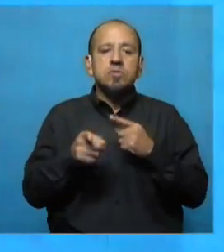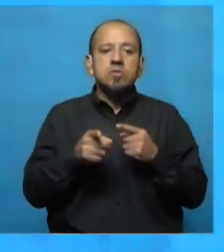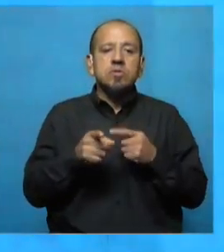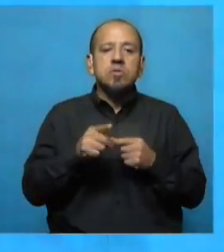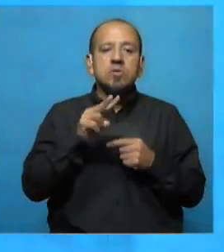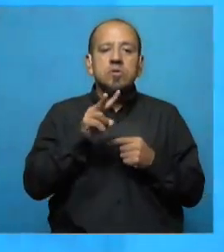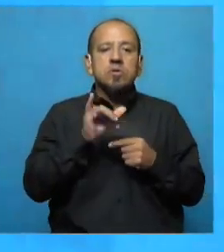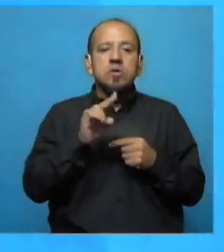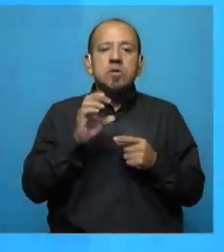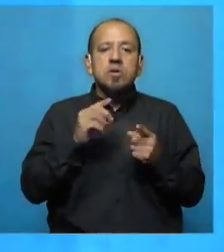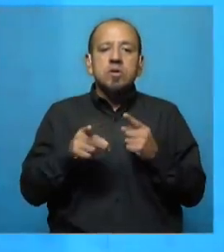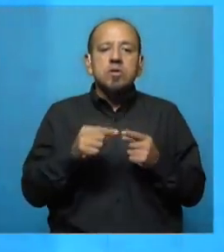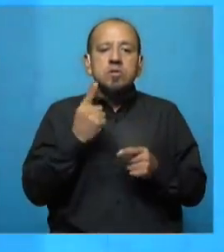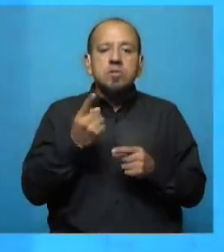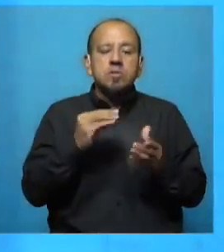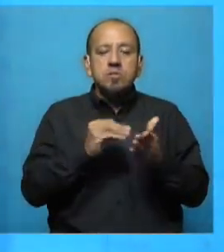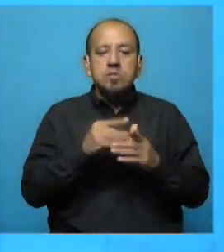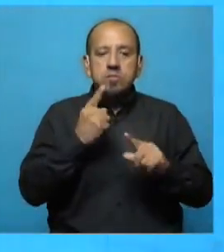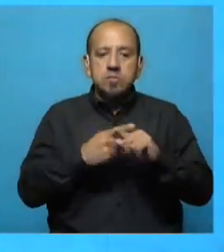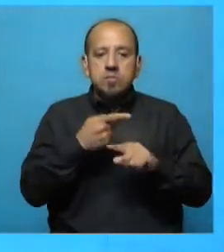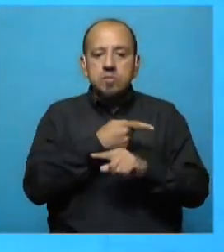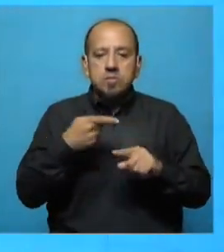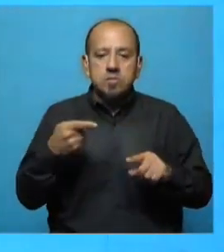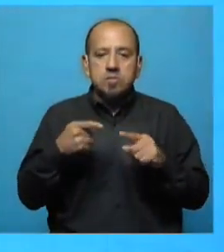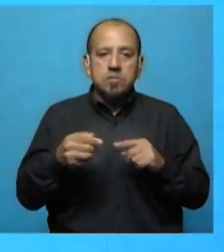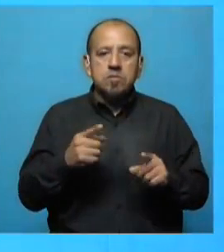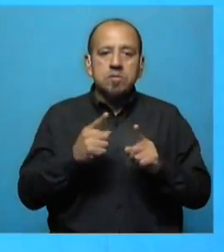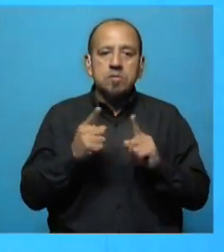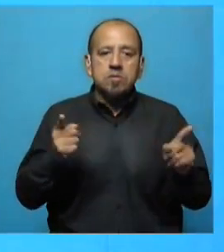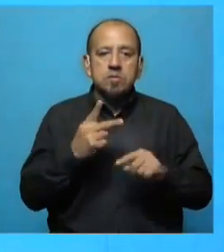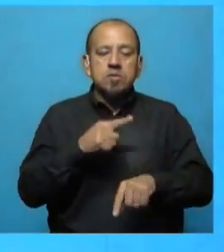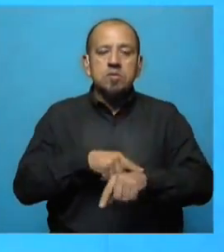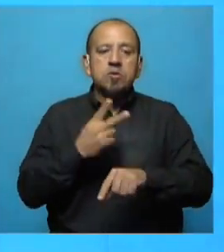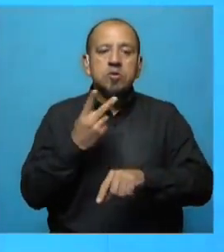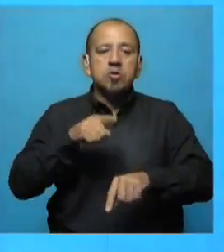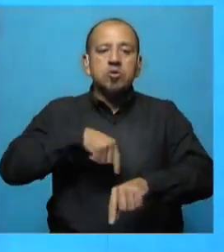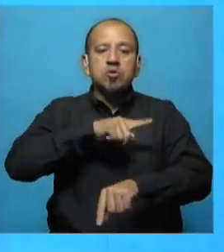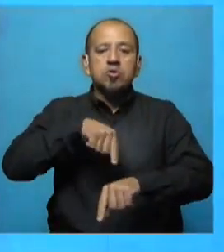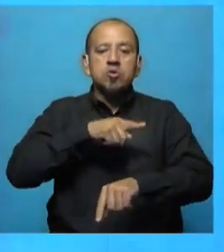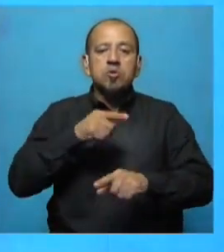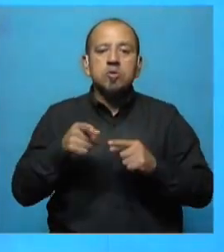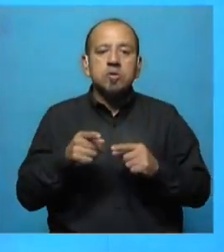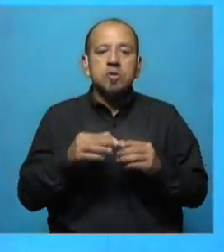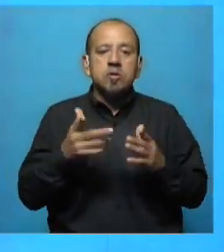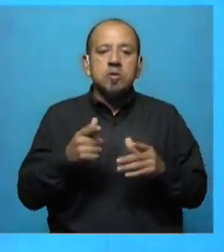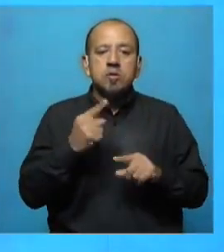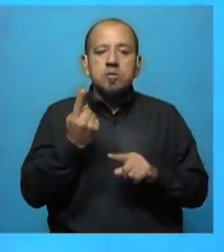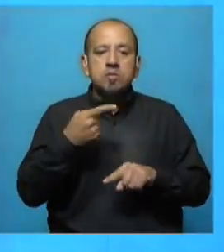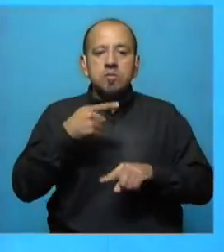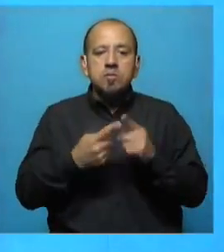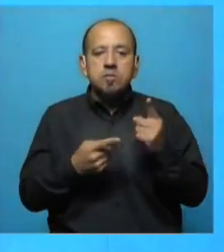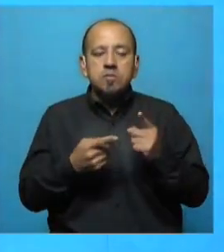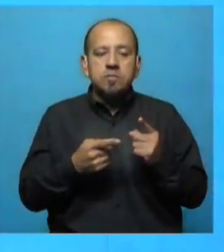salir en vivo una vez por semana el programa Va a ser un poco más largo hacer de dos horas veníamos haciendo y en realidad era un año y medio